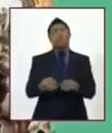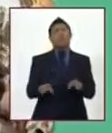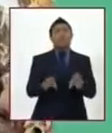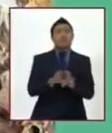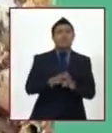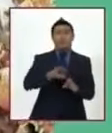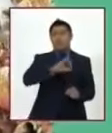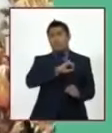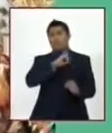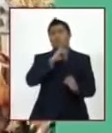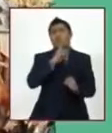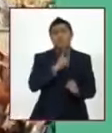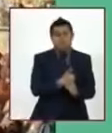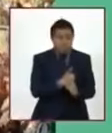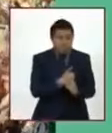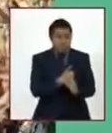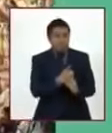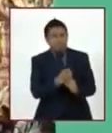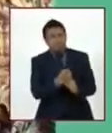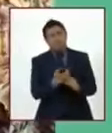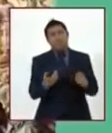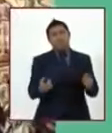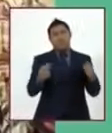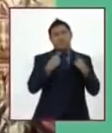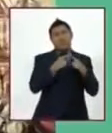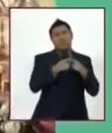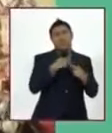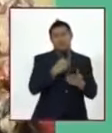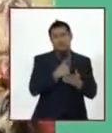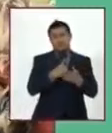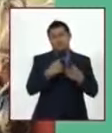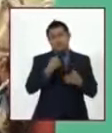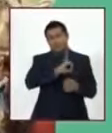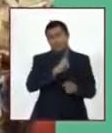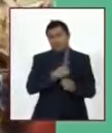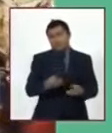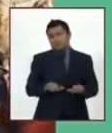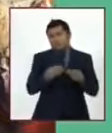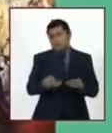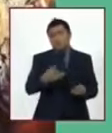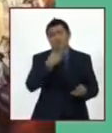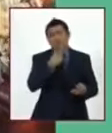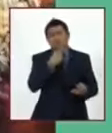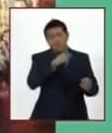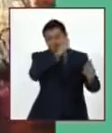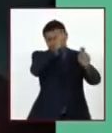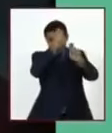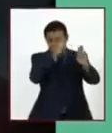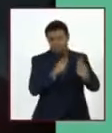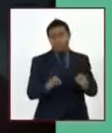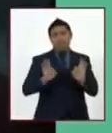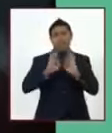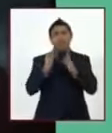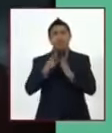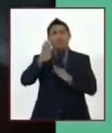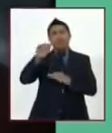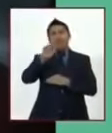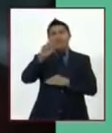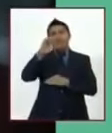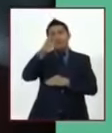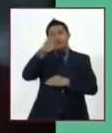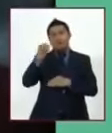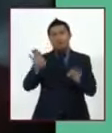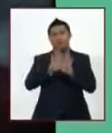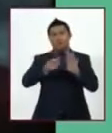daba la Iglesia Católica. Entonces, así como el barroco había sido un arte estratégico